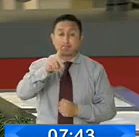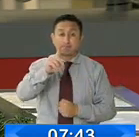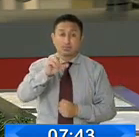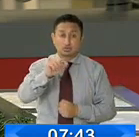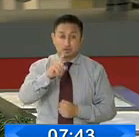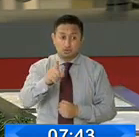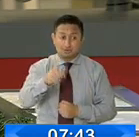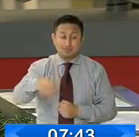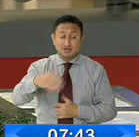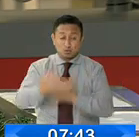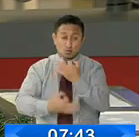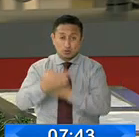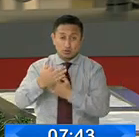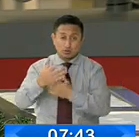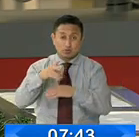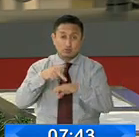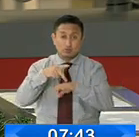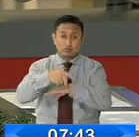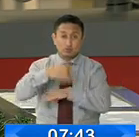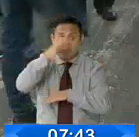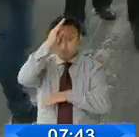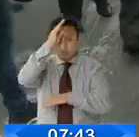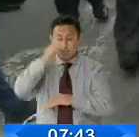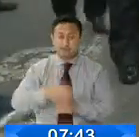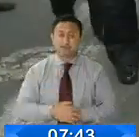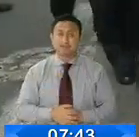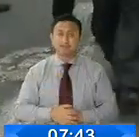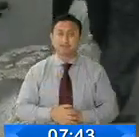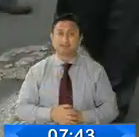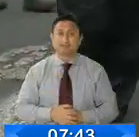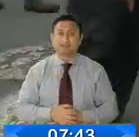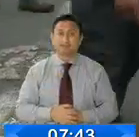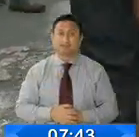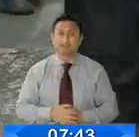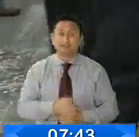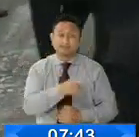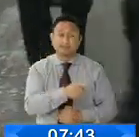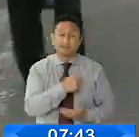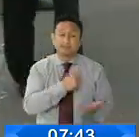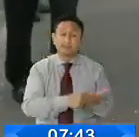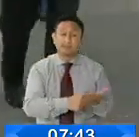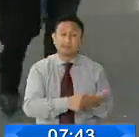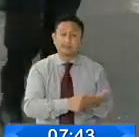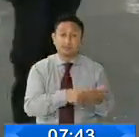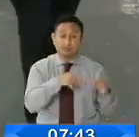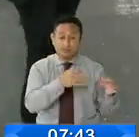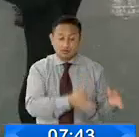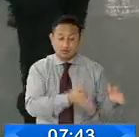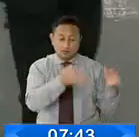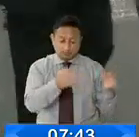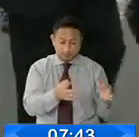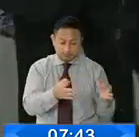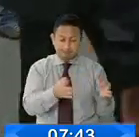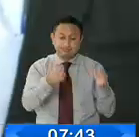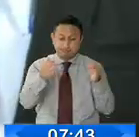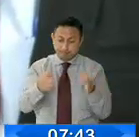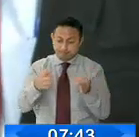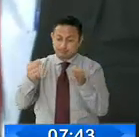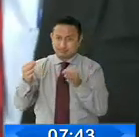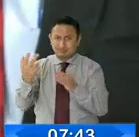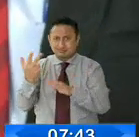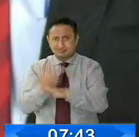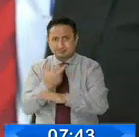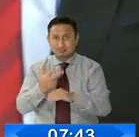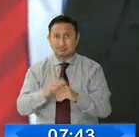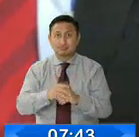del hospital de Pedernales. Veamos. Tres veces tuvo que postergarse la diligencia legal para que esta pueda al fin desarrollarse.